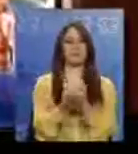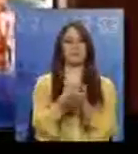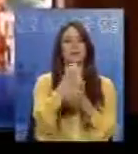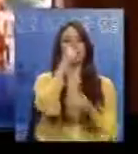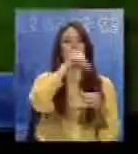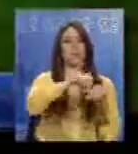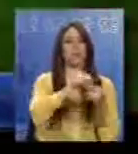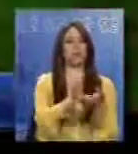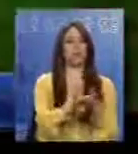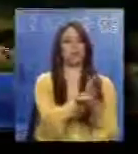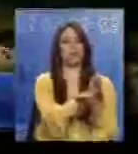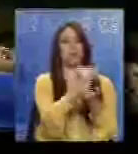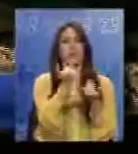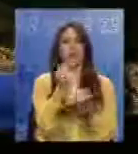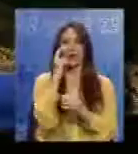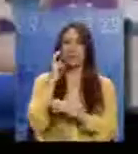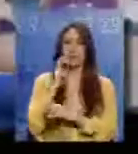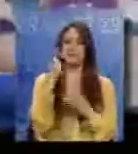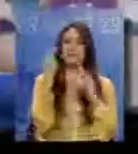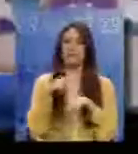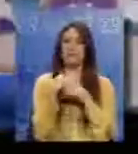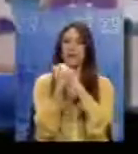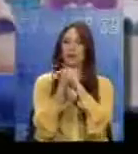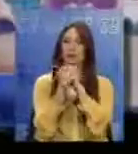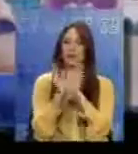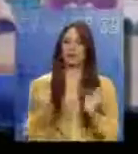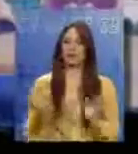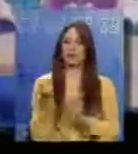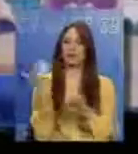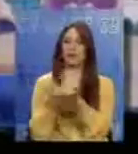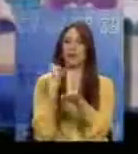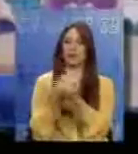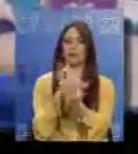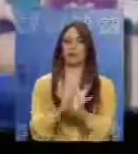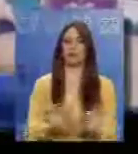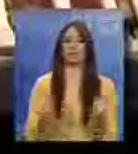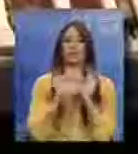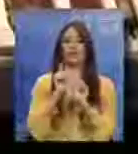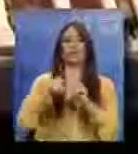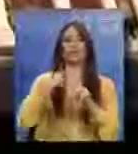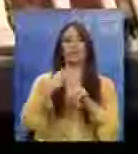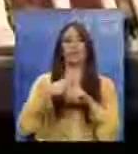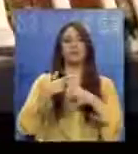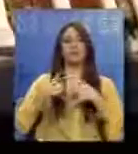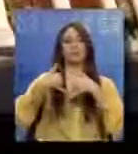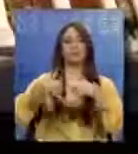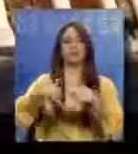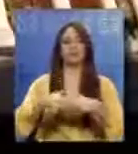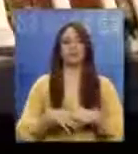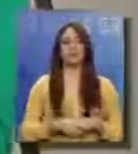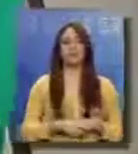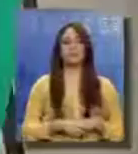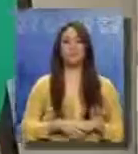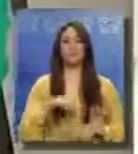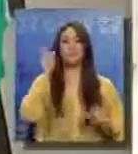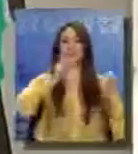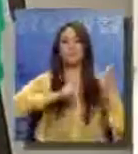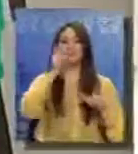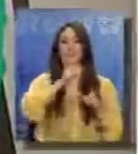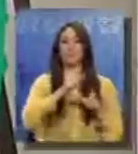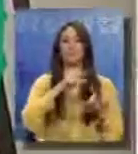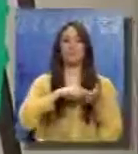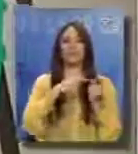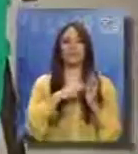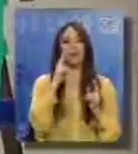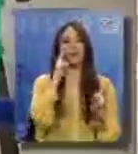del país en el 2018. Es el objetivo de estimular la calidad turística a través de los premios Q. Sean los ciudadanos los que premien